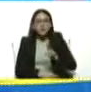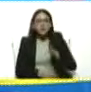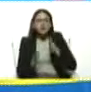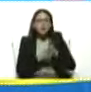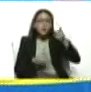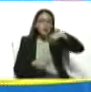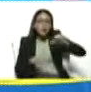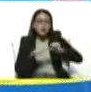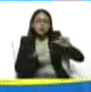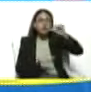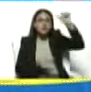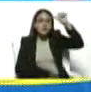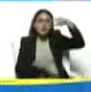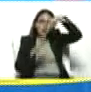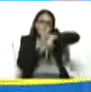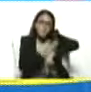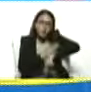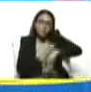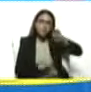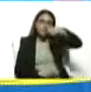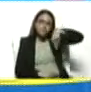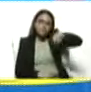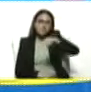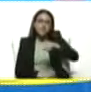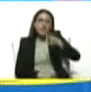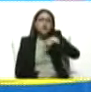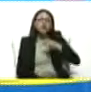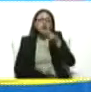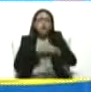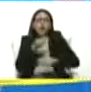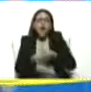integral, para generar riqueza.